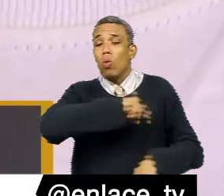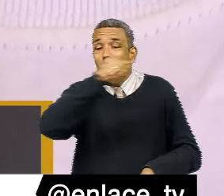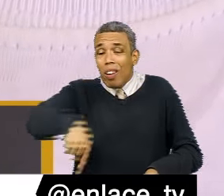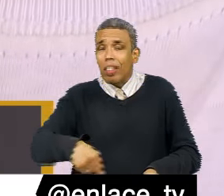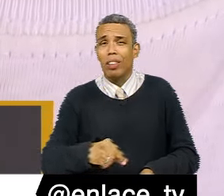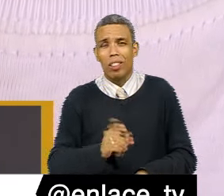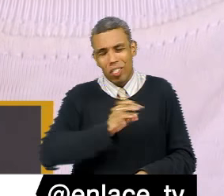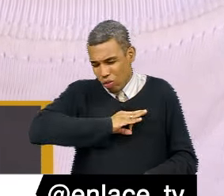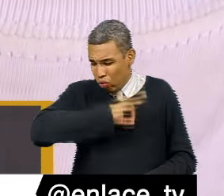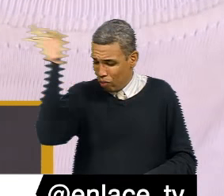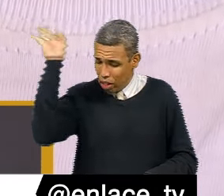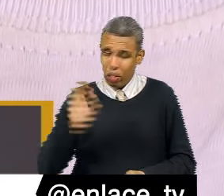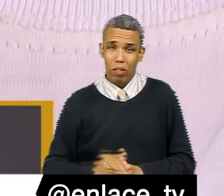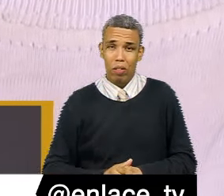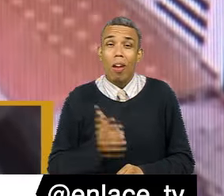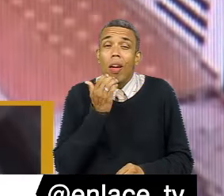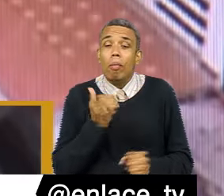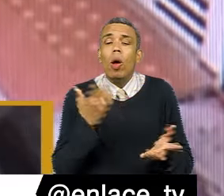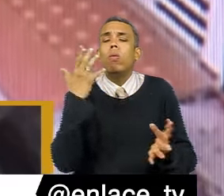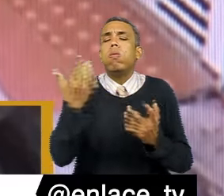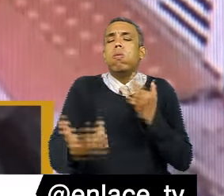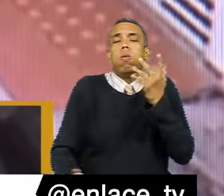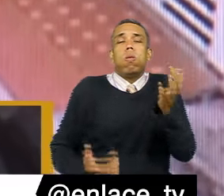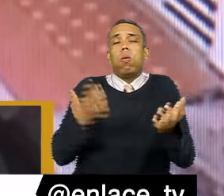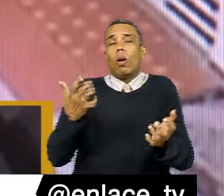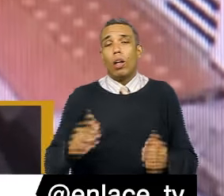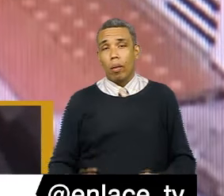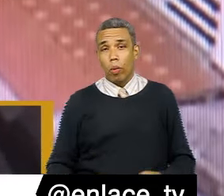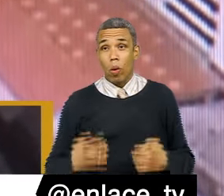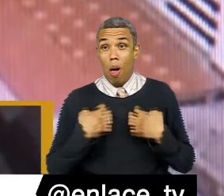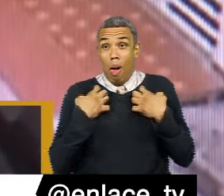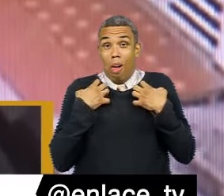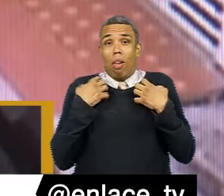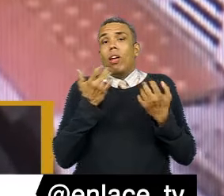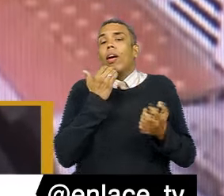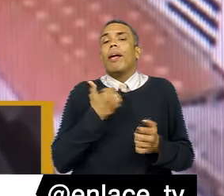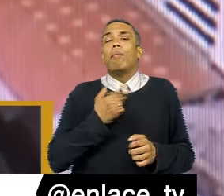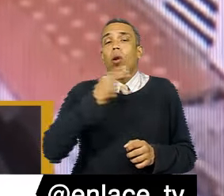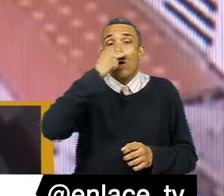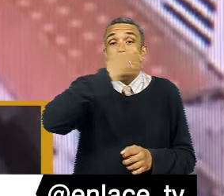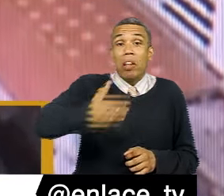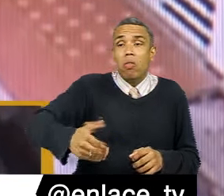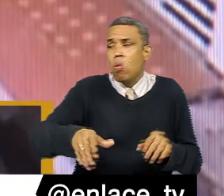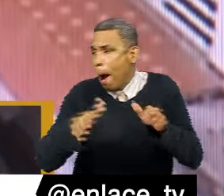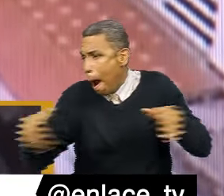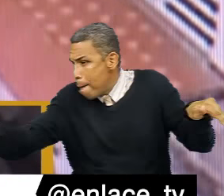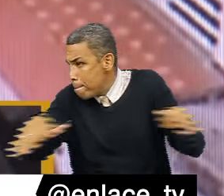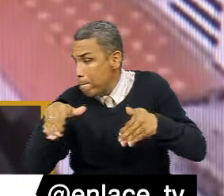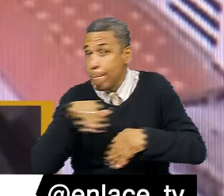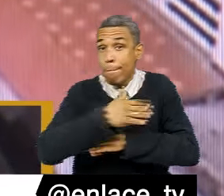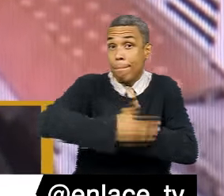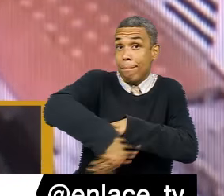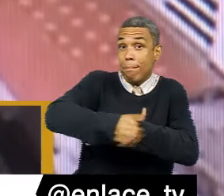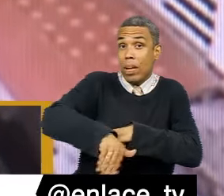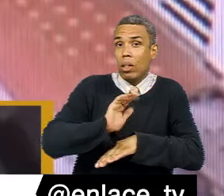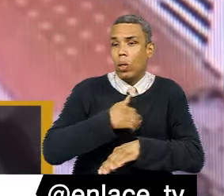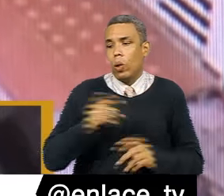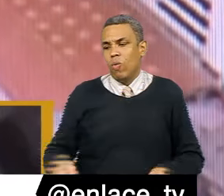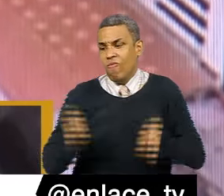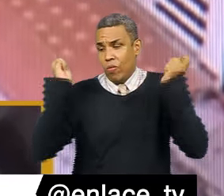cuadra, porque mire lo que sucedió. Gracias a Dios, era una hora en que no se encontraban niños en la calle y algunos vecinos por aquí estábamos